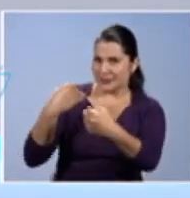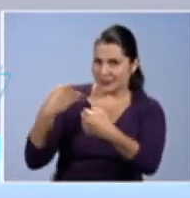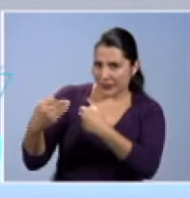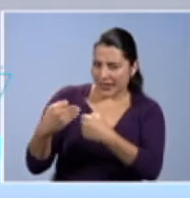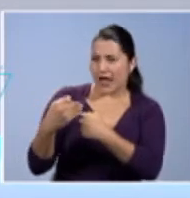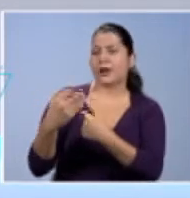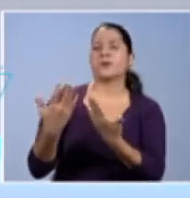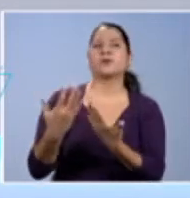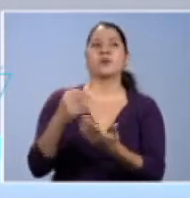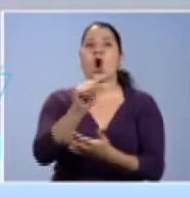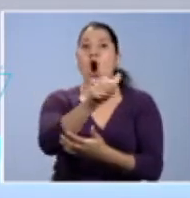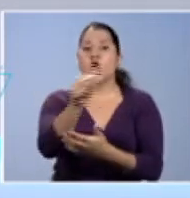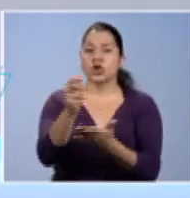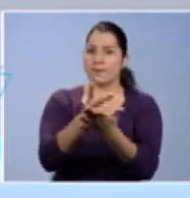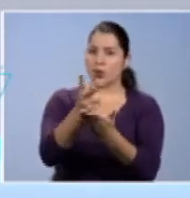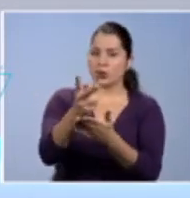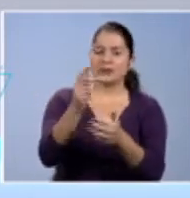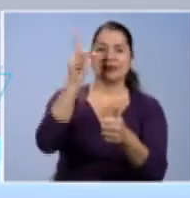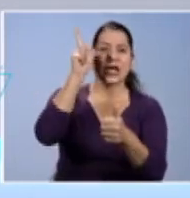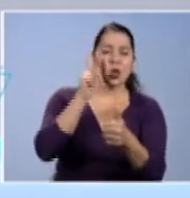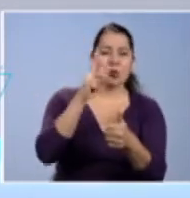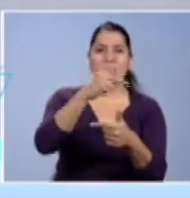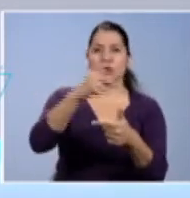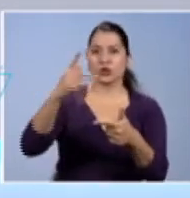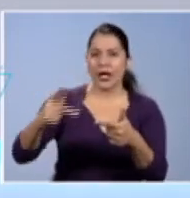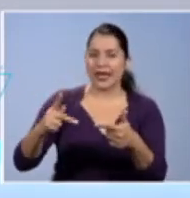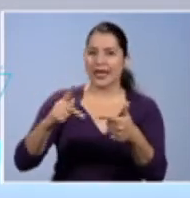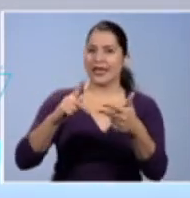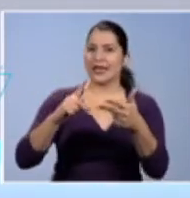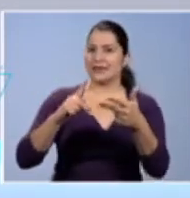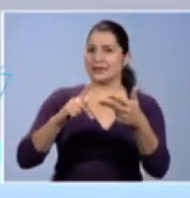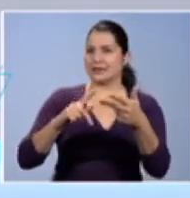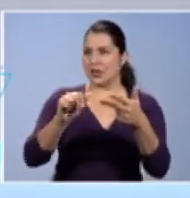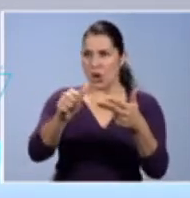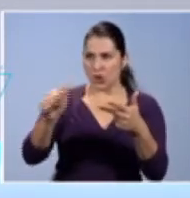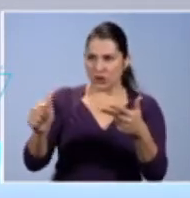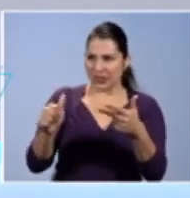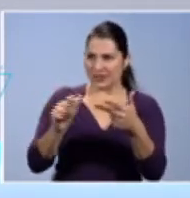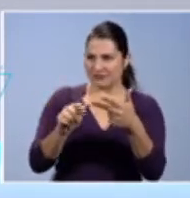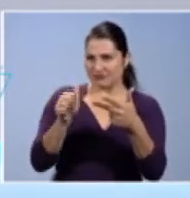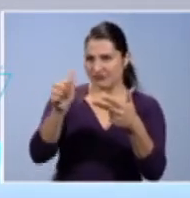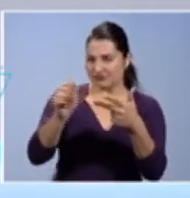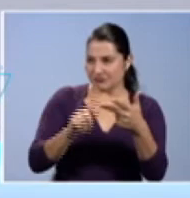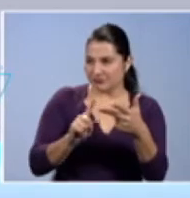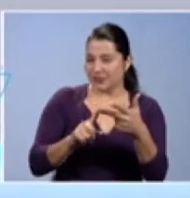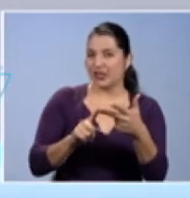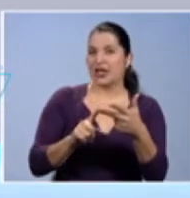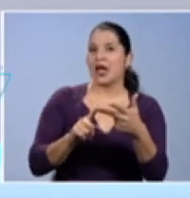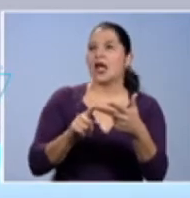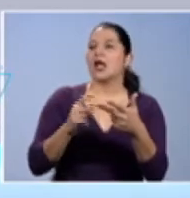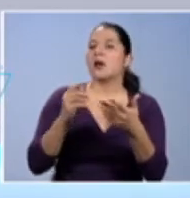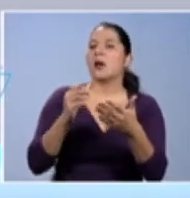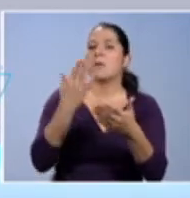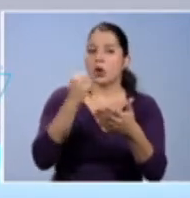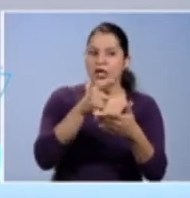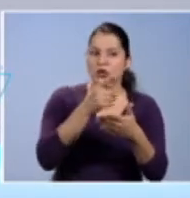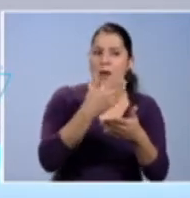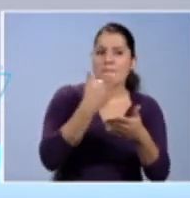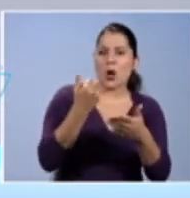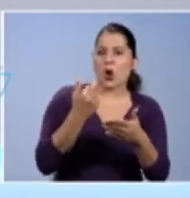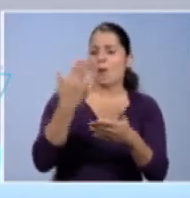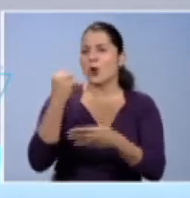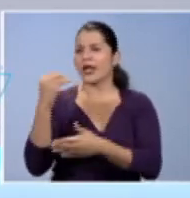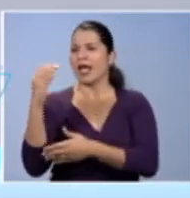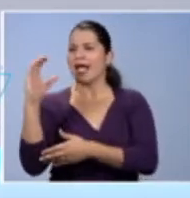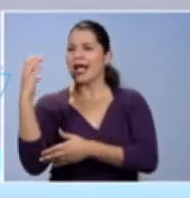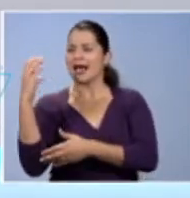provincias, Limón, Punta Arenas, también en el caso de San José y Cartago, cuáles son estas condiciones y qué hace también que se den estas opciones de